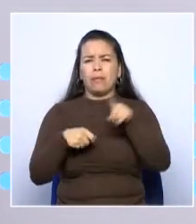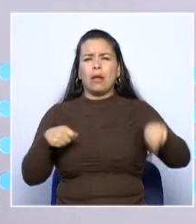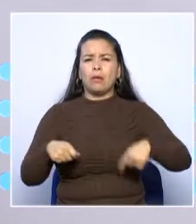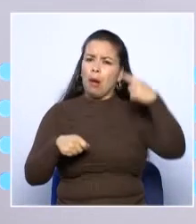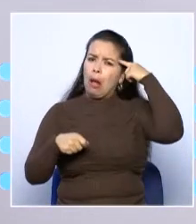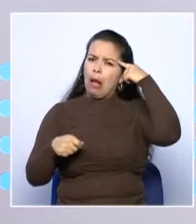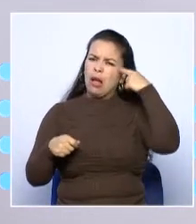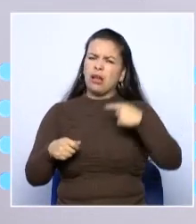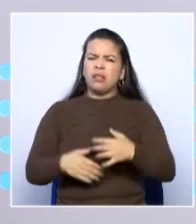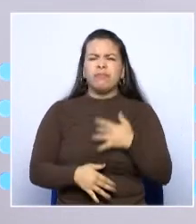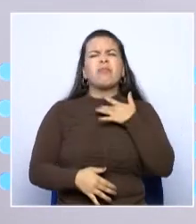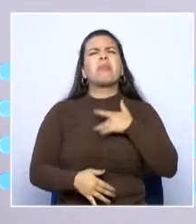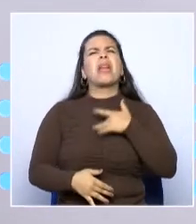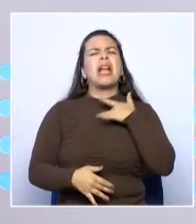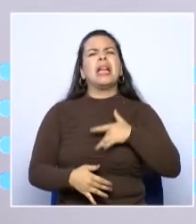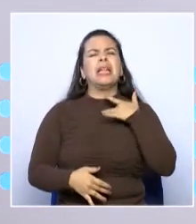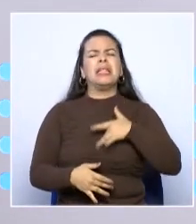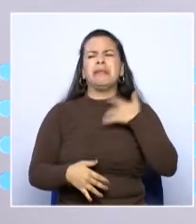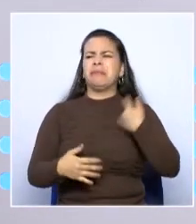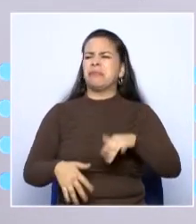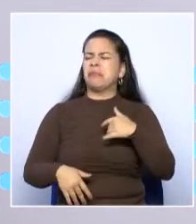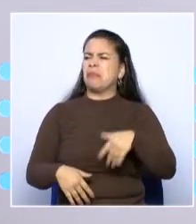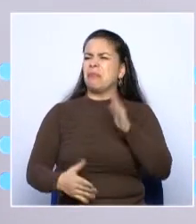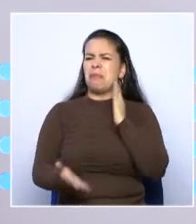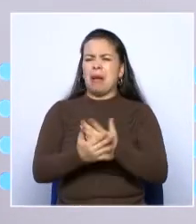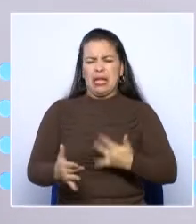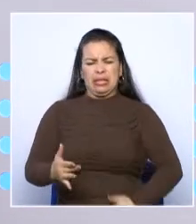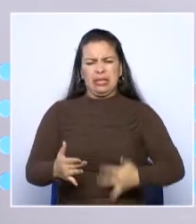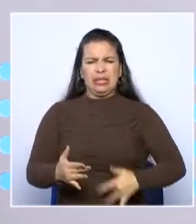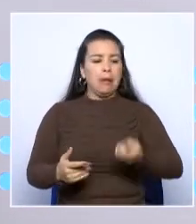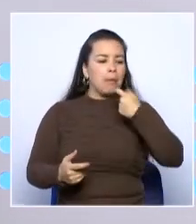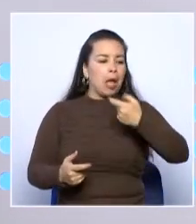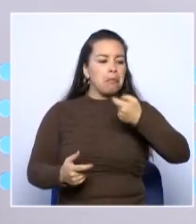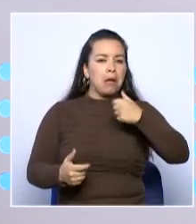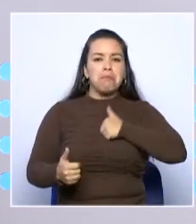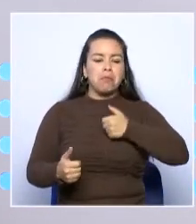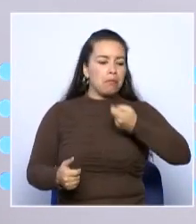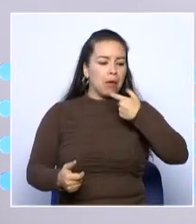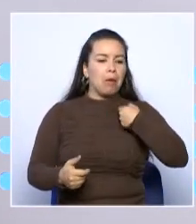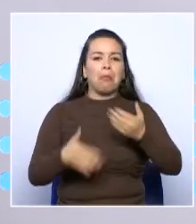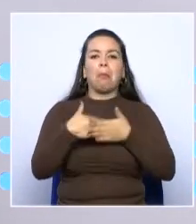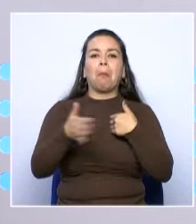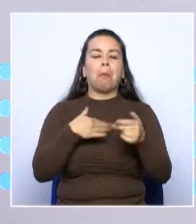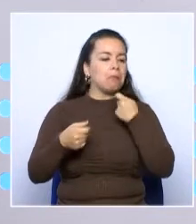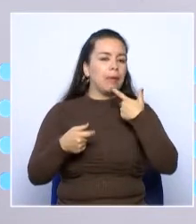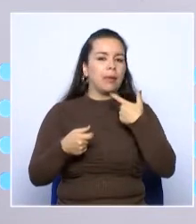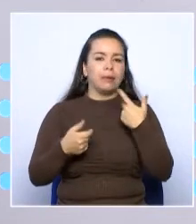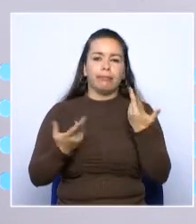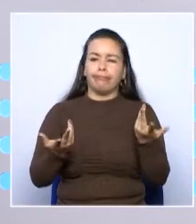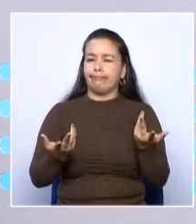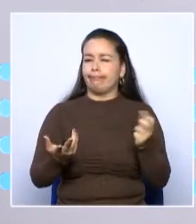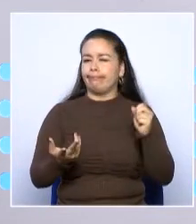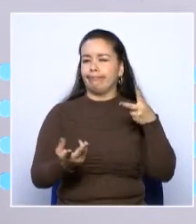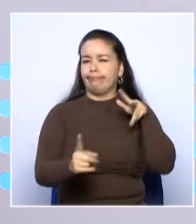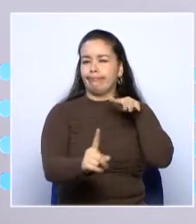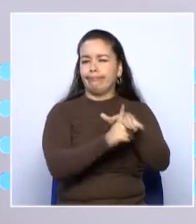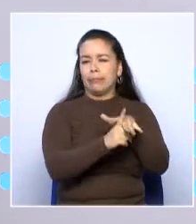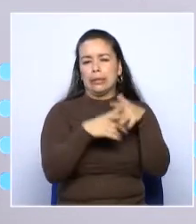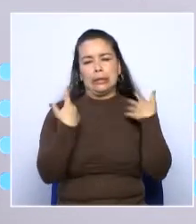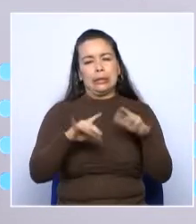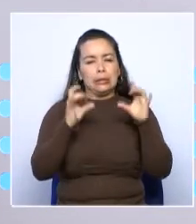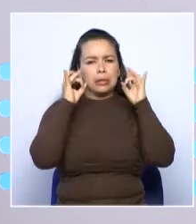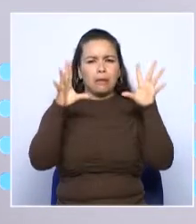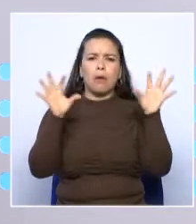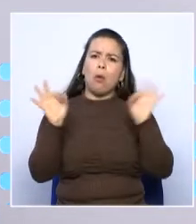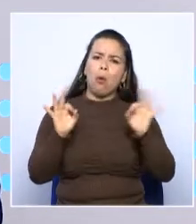y empiezan a tomar omeprazol automedicado sin saber los efectos secundarios tan graves que tienen. O tienen muchas otras sintomatologías,